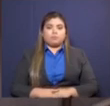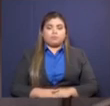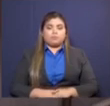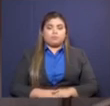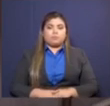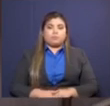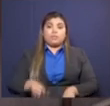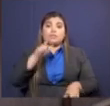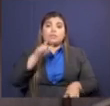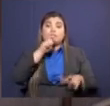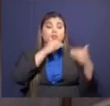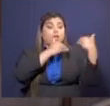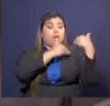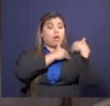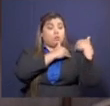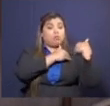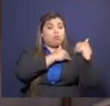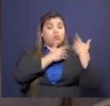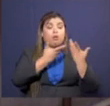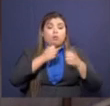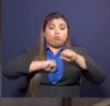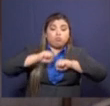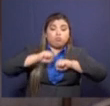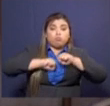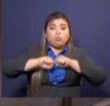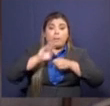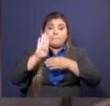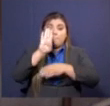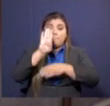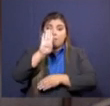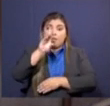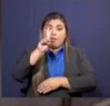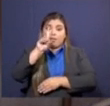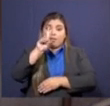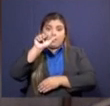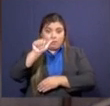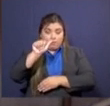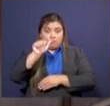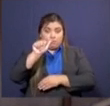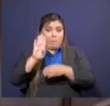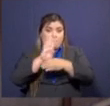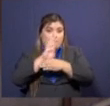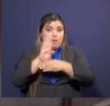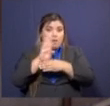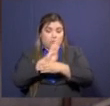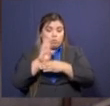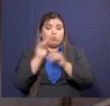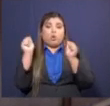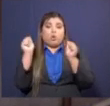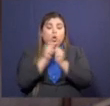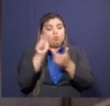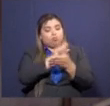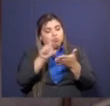Administrados por el Banco de Desarrollo Agropecuario mediante trámites